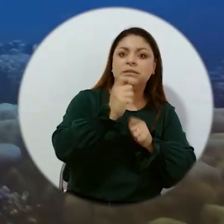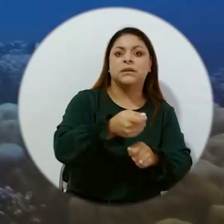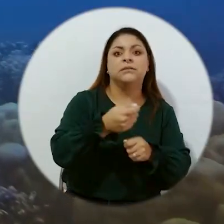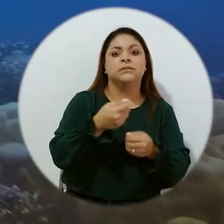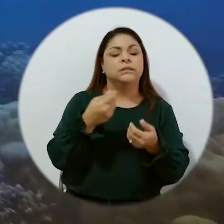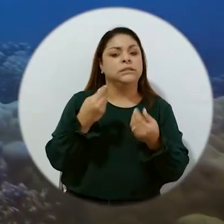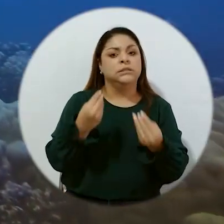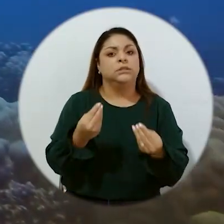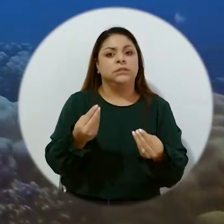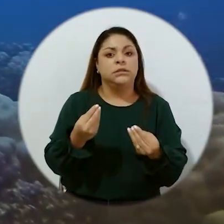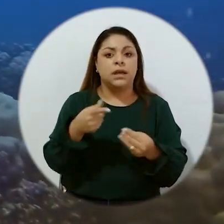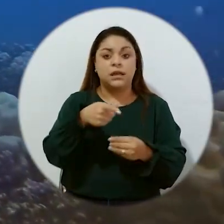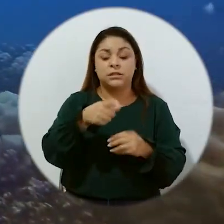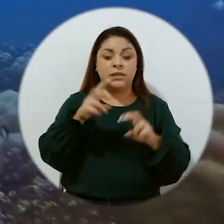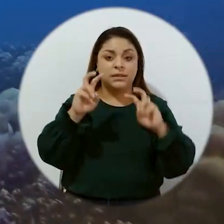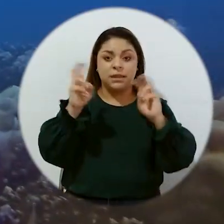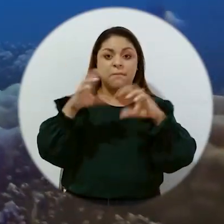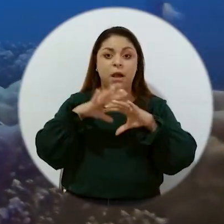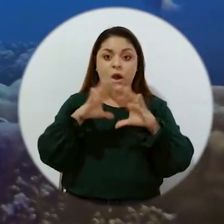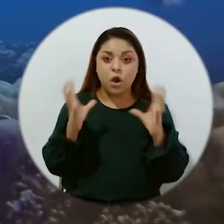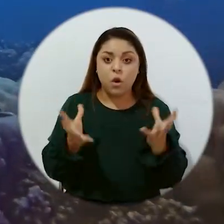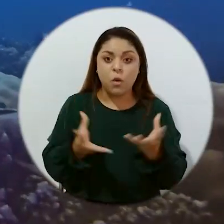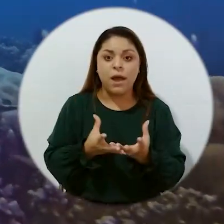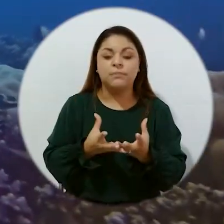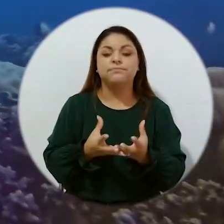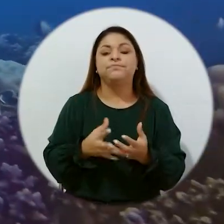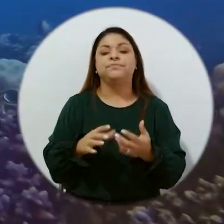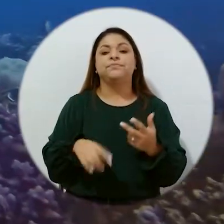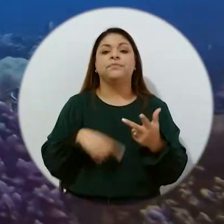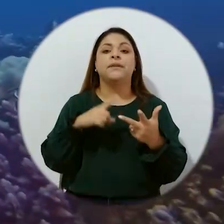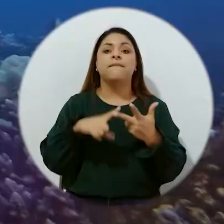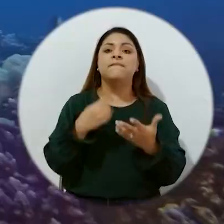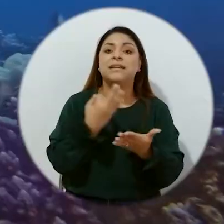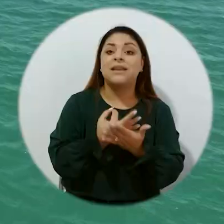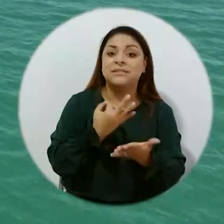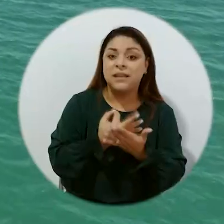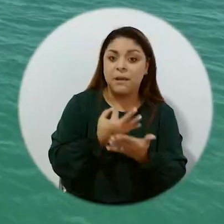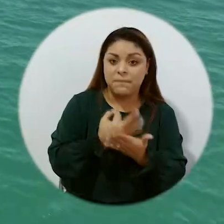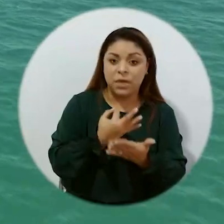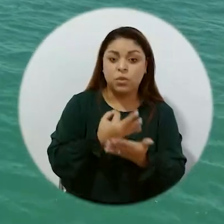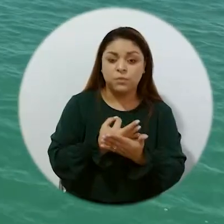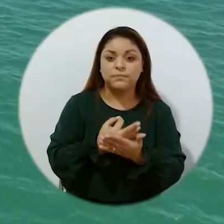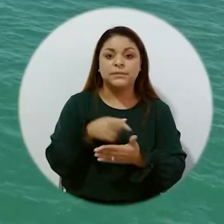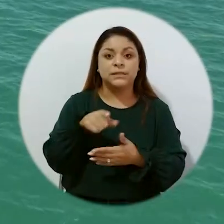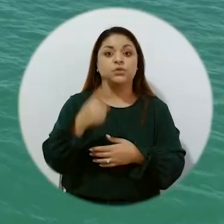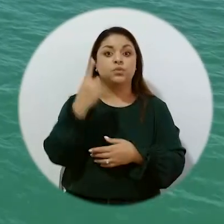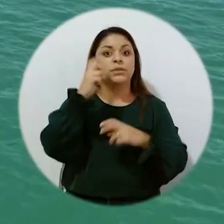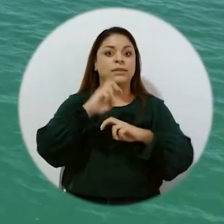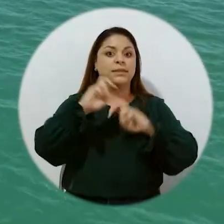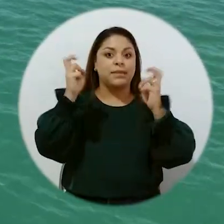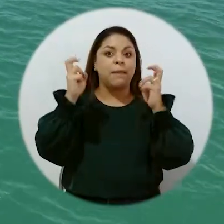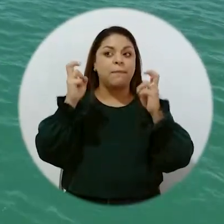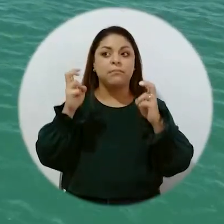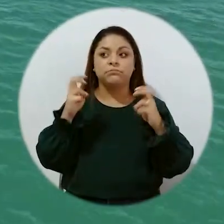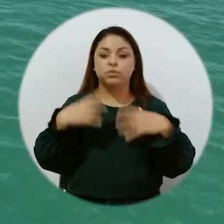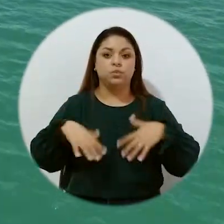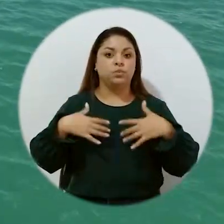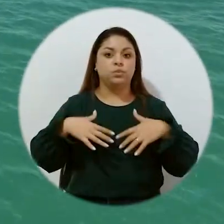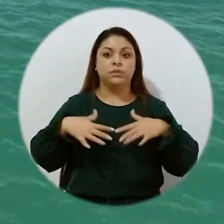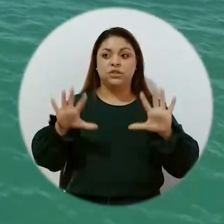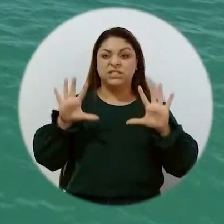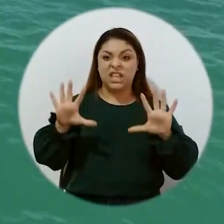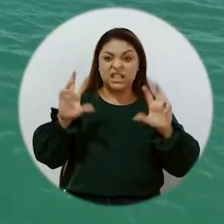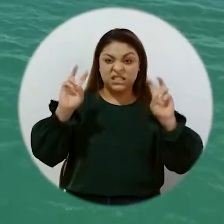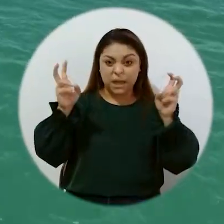es un tema a nivel global, el tema del financiamiento, de hecho es uno de los temas, dentro de los 10 temas